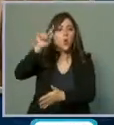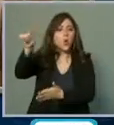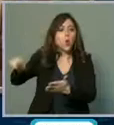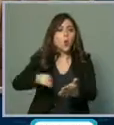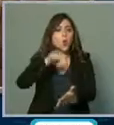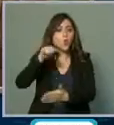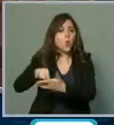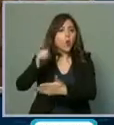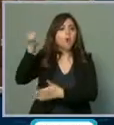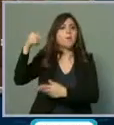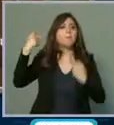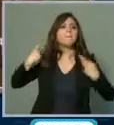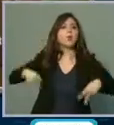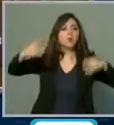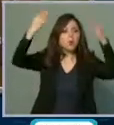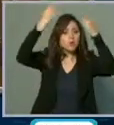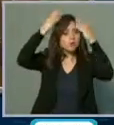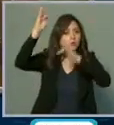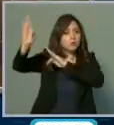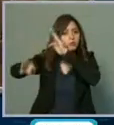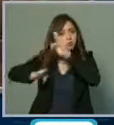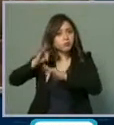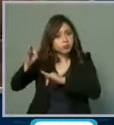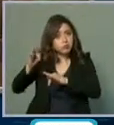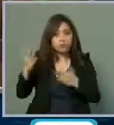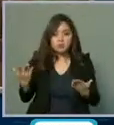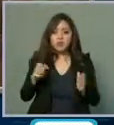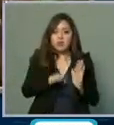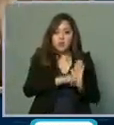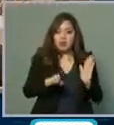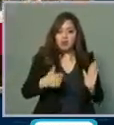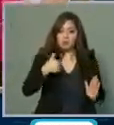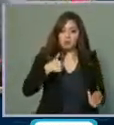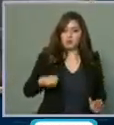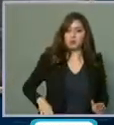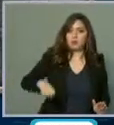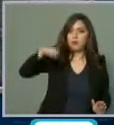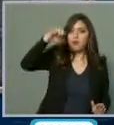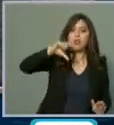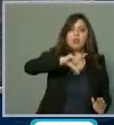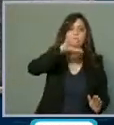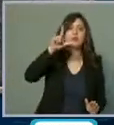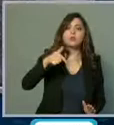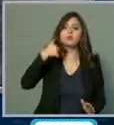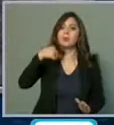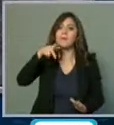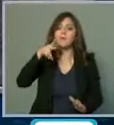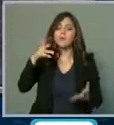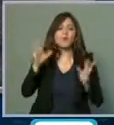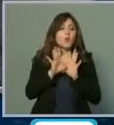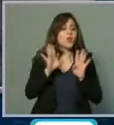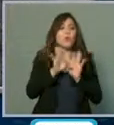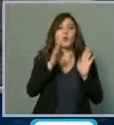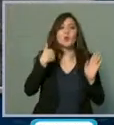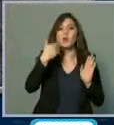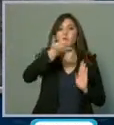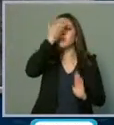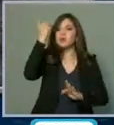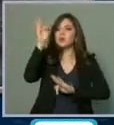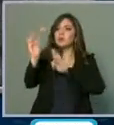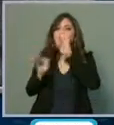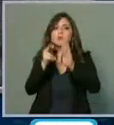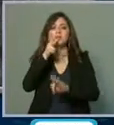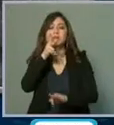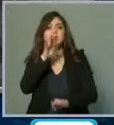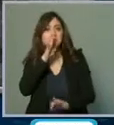para poder hacernos cargo de una persona de la tercera edad o ya un anciano. Es algo que viene. Yo creo que, de hecho, ya muchas generaciones,